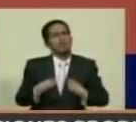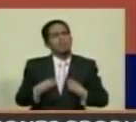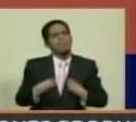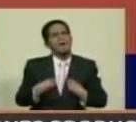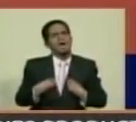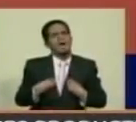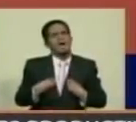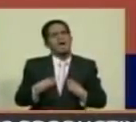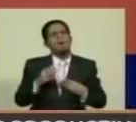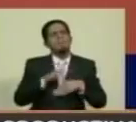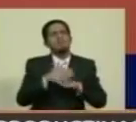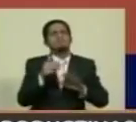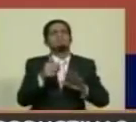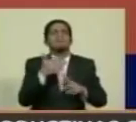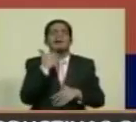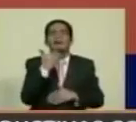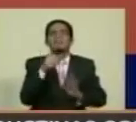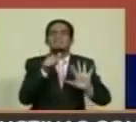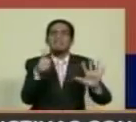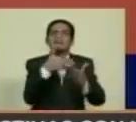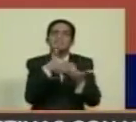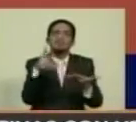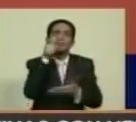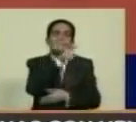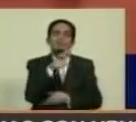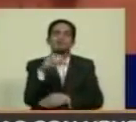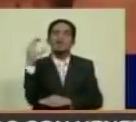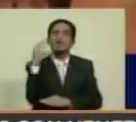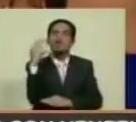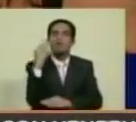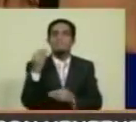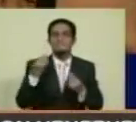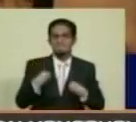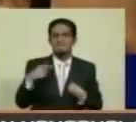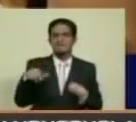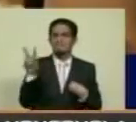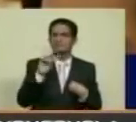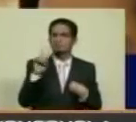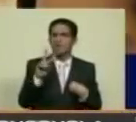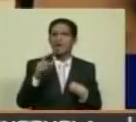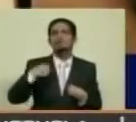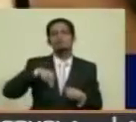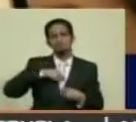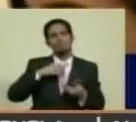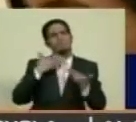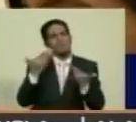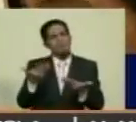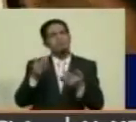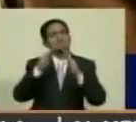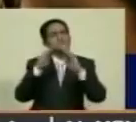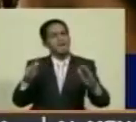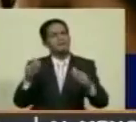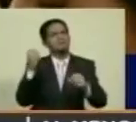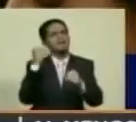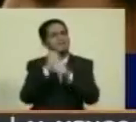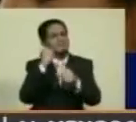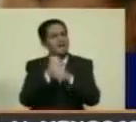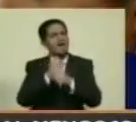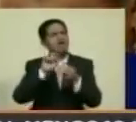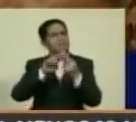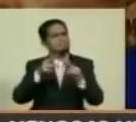salud, educación, vivienda, trabajo, paz, tranquilidad? ¿Por qué no se ocupan? Porque no les